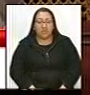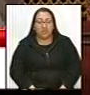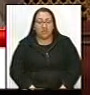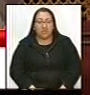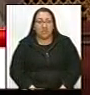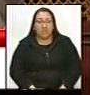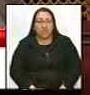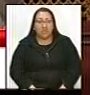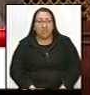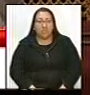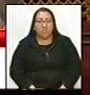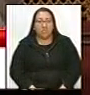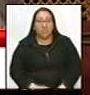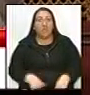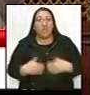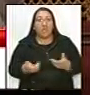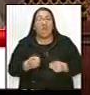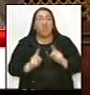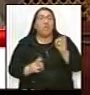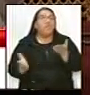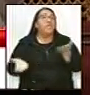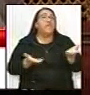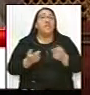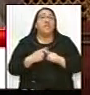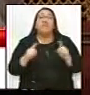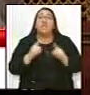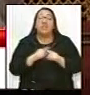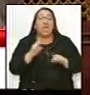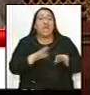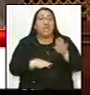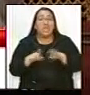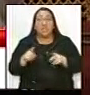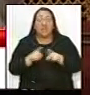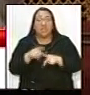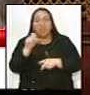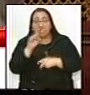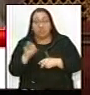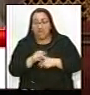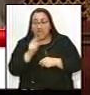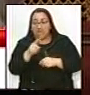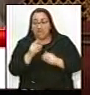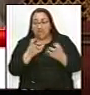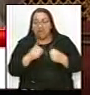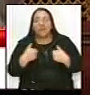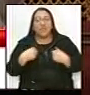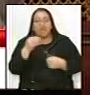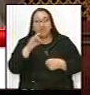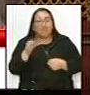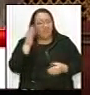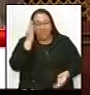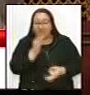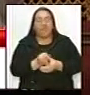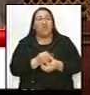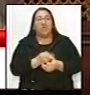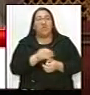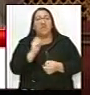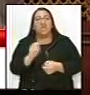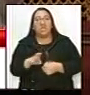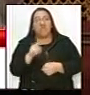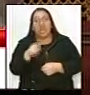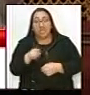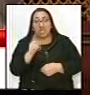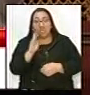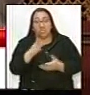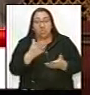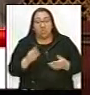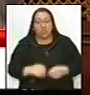alternativas uno va a una tienda de diferentes alternativas tarifarias ese operador tenía una tarifa fija es decir este su